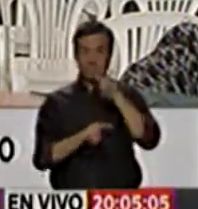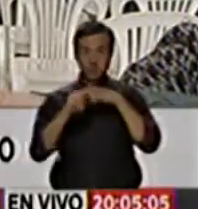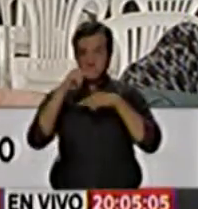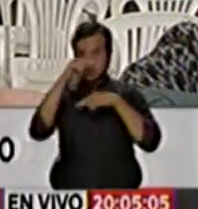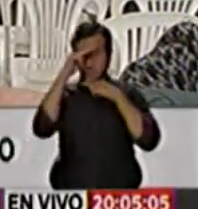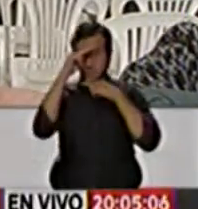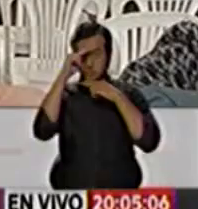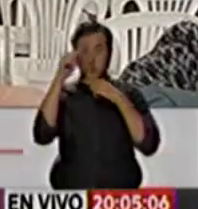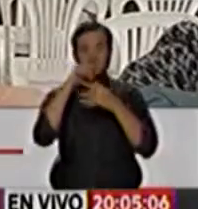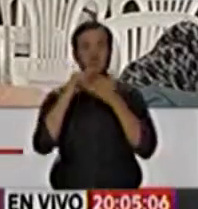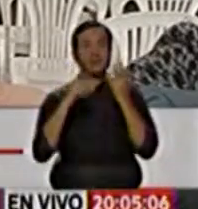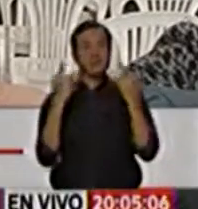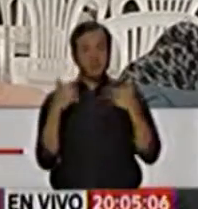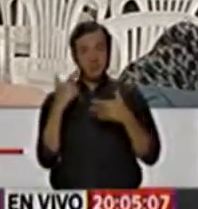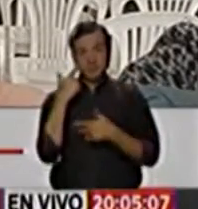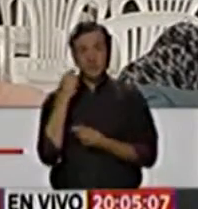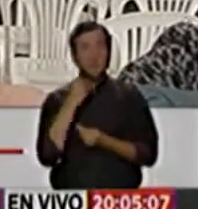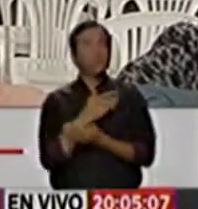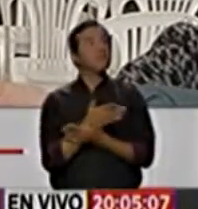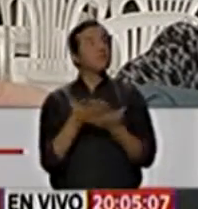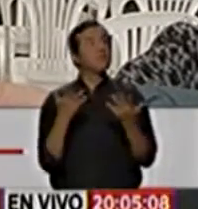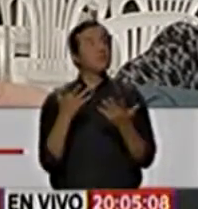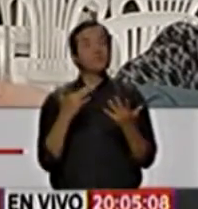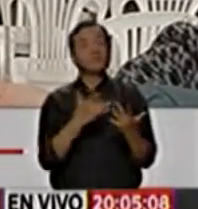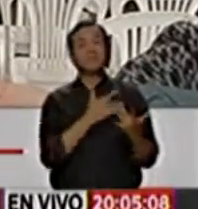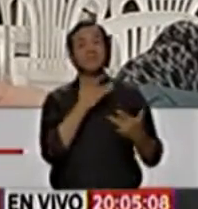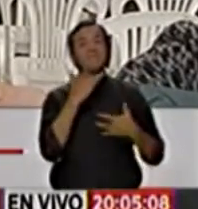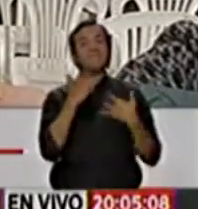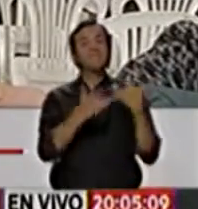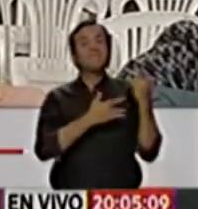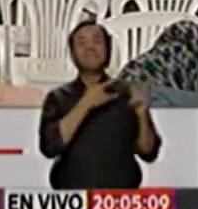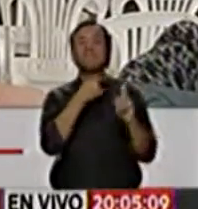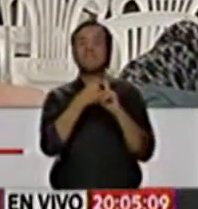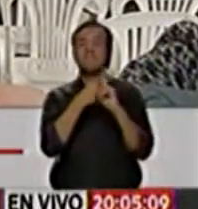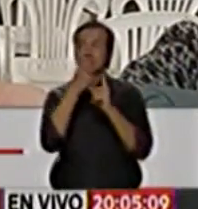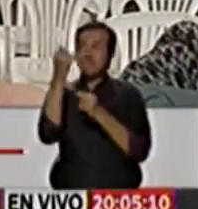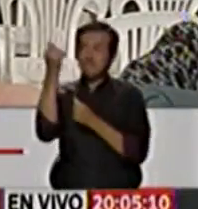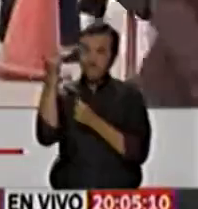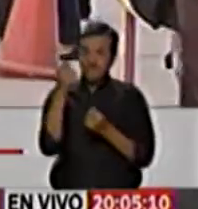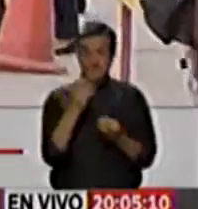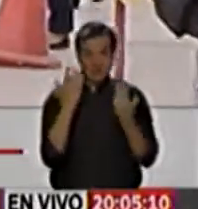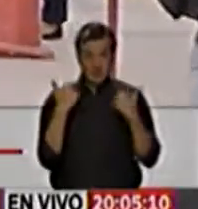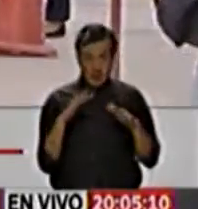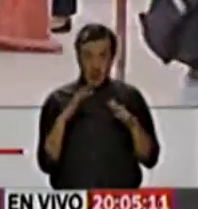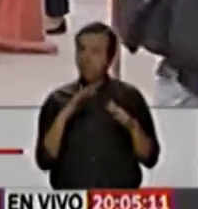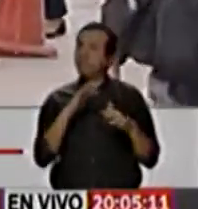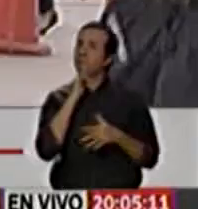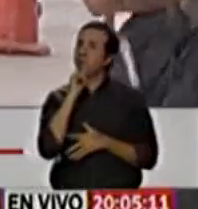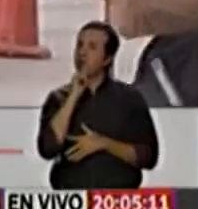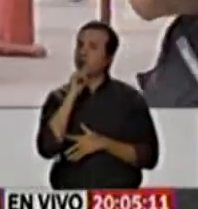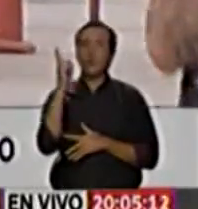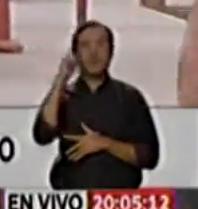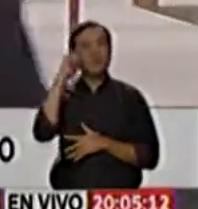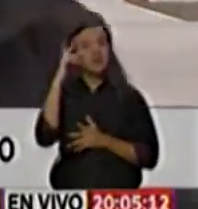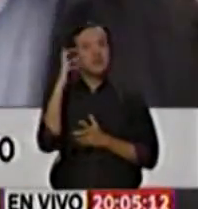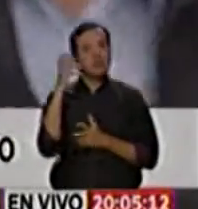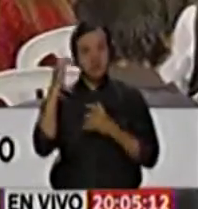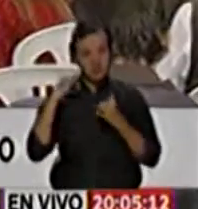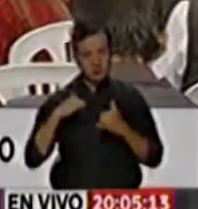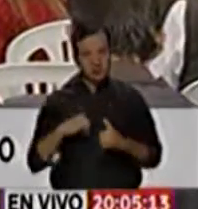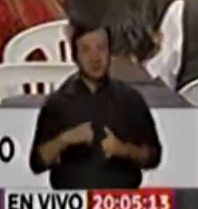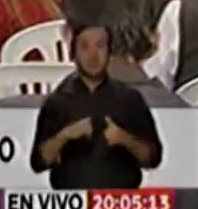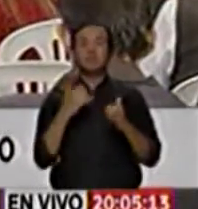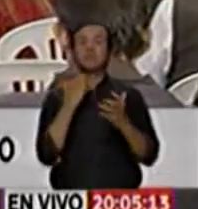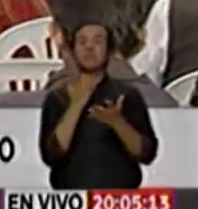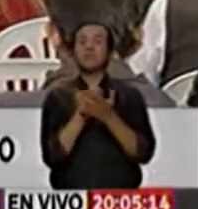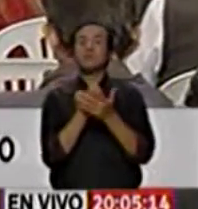un norte que nos permite guardar esperanzas y atraer la inversión, pero no es suficiente. El gobierno busca la estabilidad fiscal y de